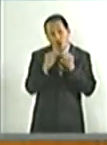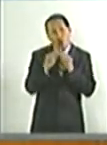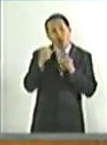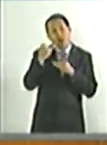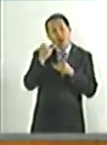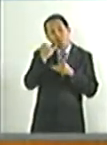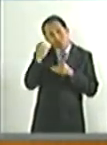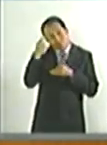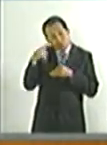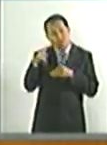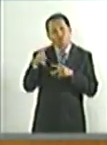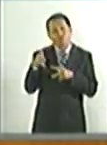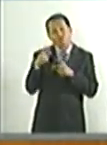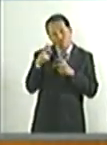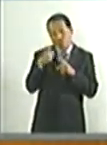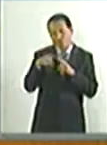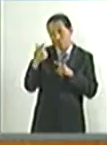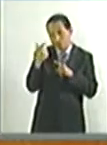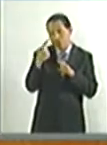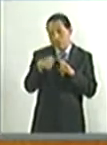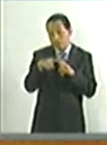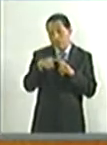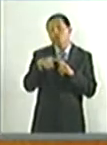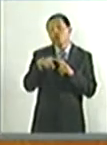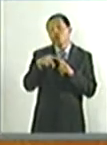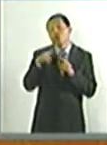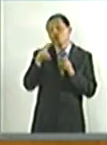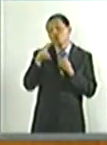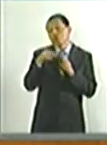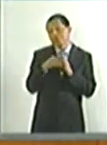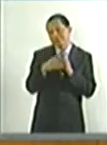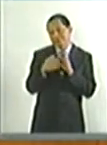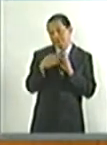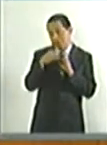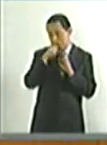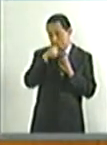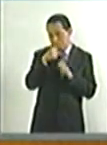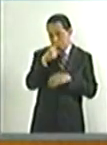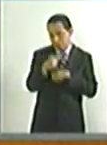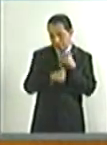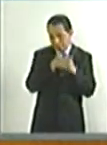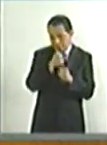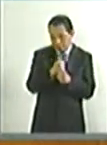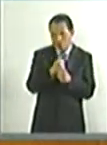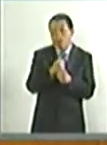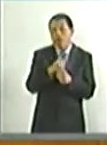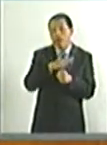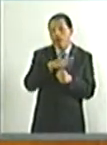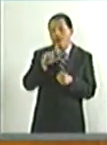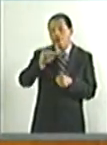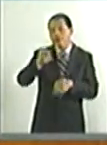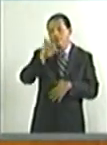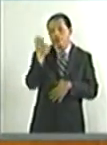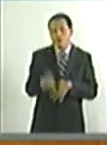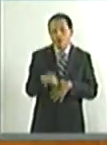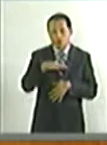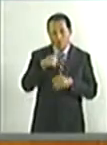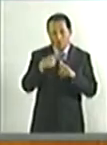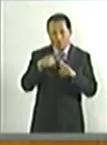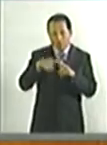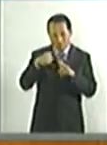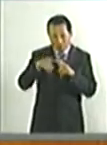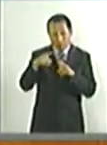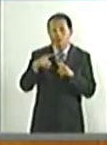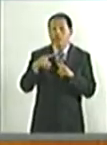decir, casi 2.500.000 intentos al año. No perdamos de vista que alrededor del 80% de las